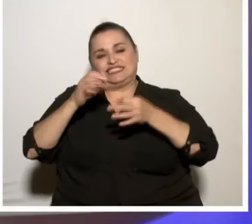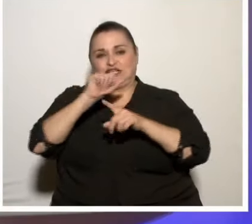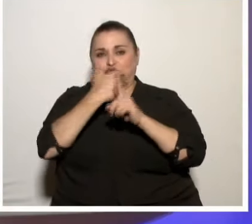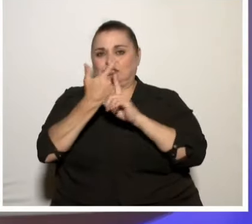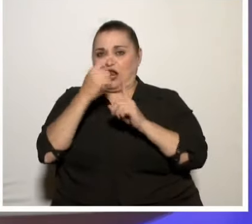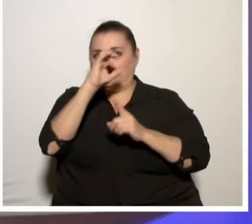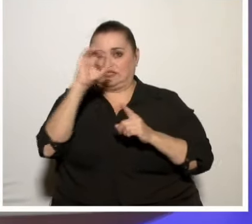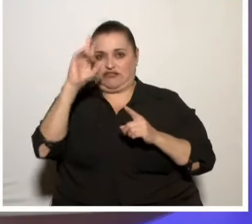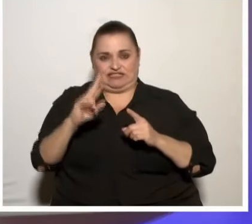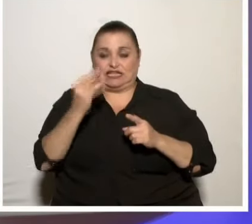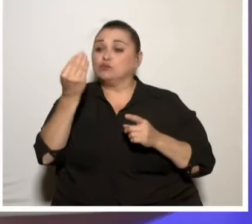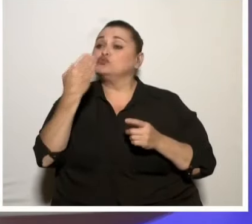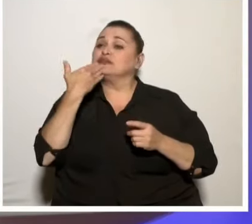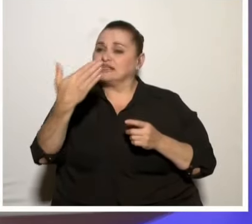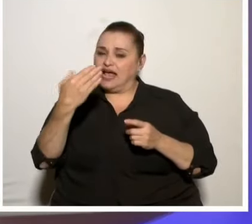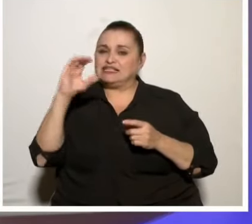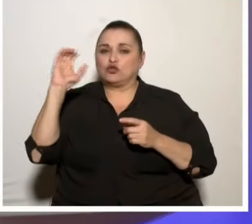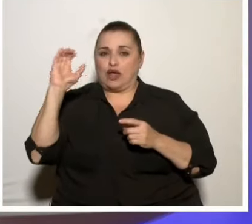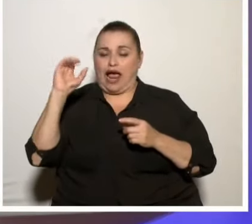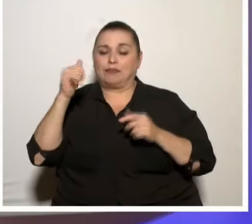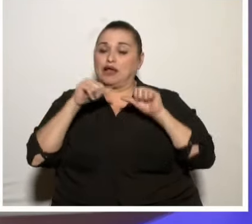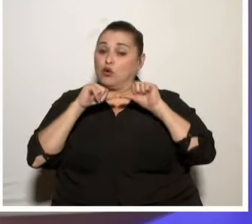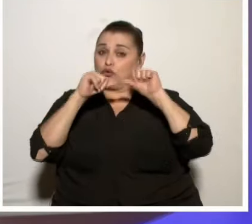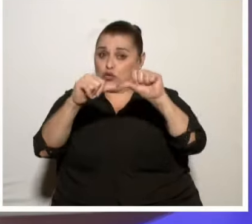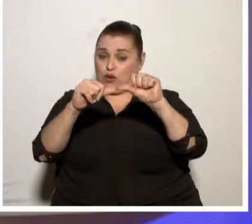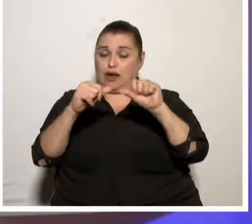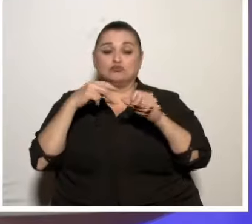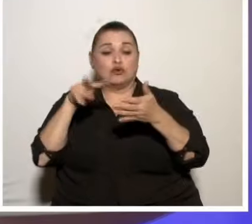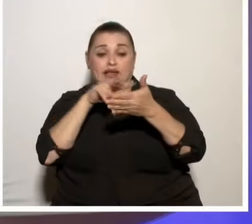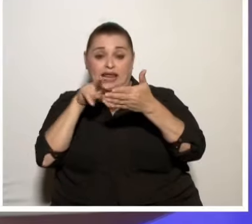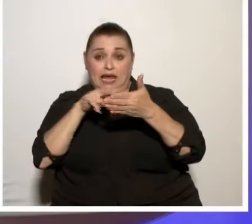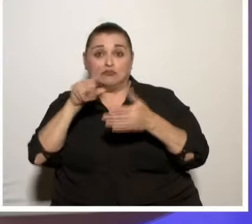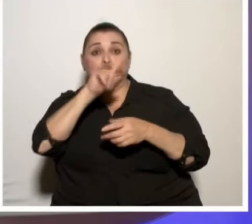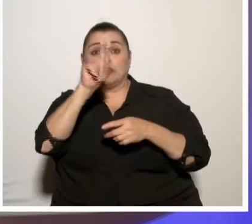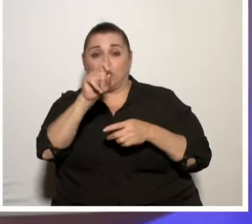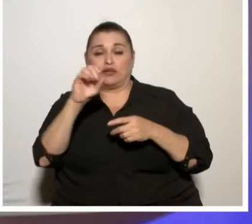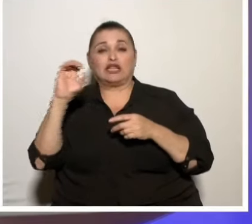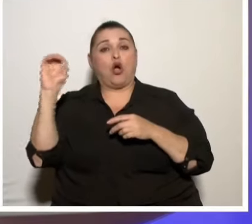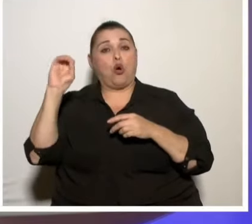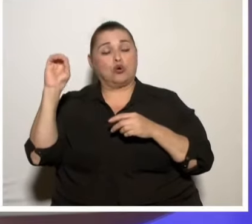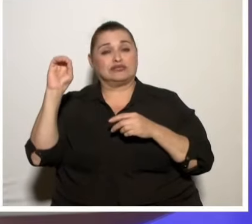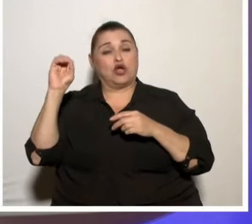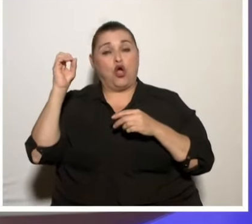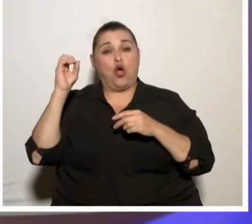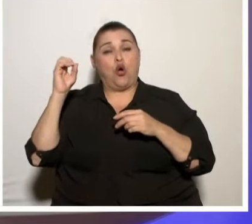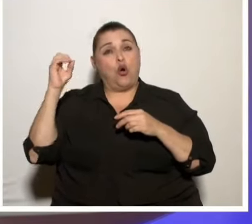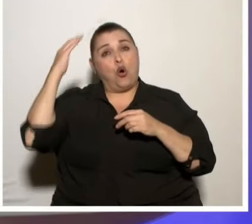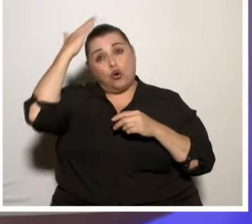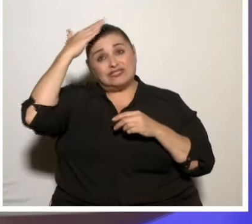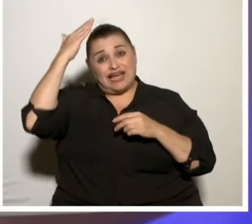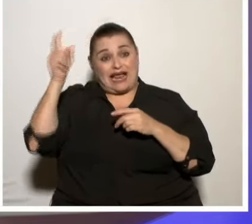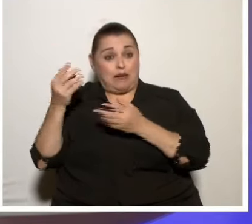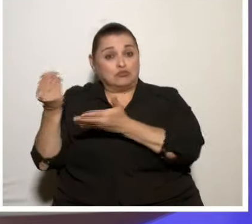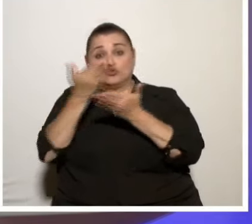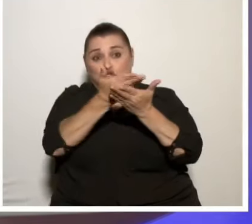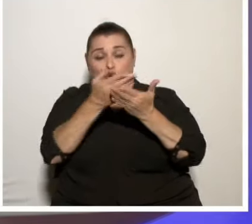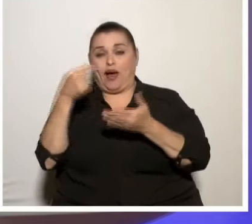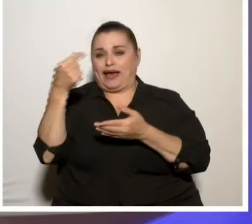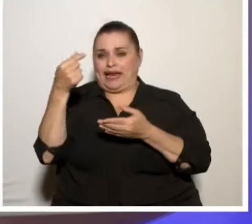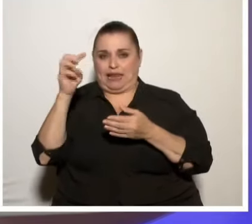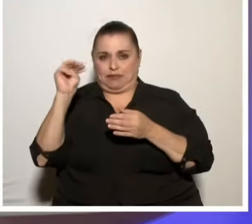doña Carmen. Procedemos ahora a leer la pregunta que el candidato Óscar Campos le envió al candidato Graving